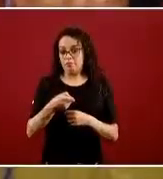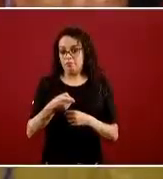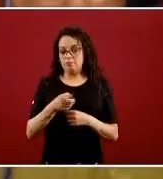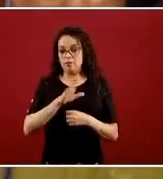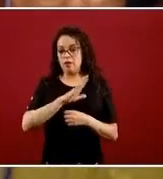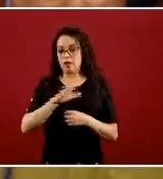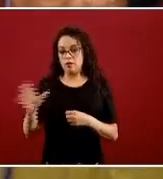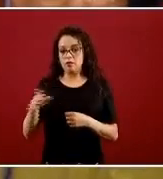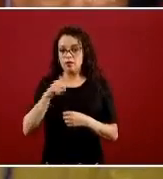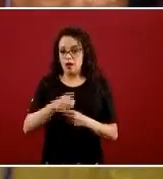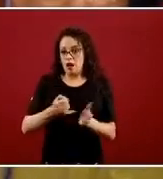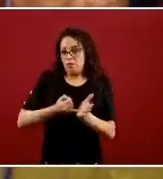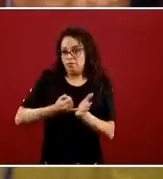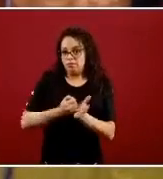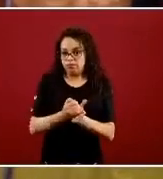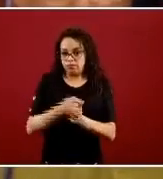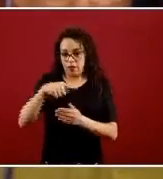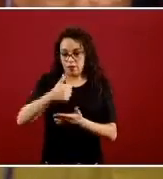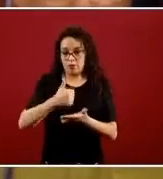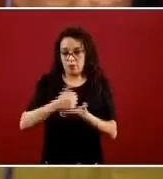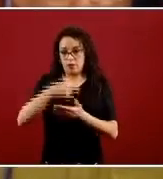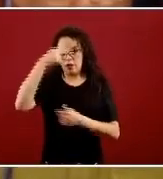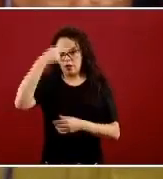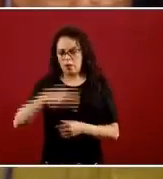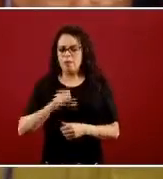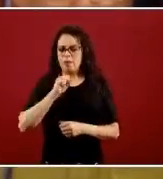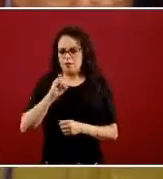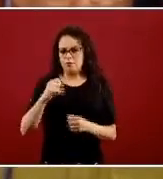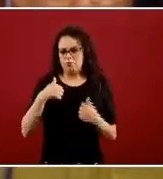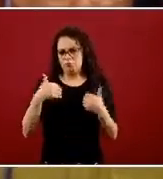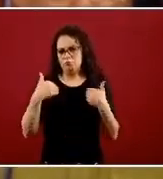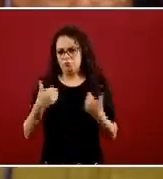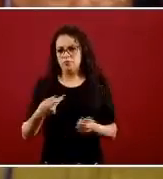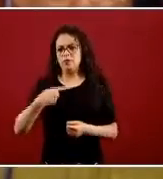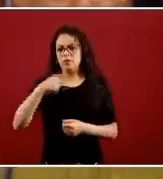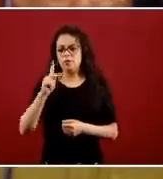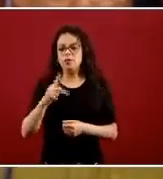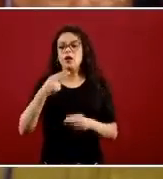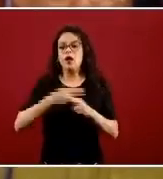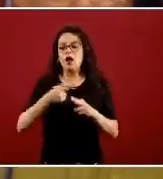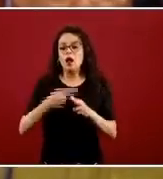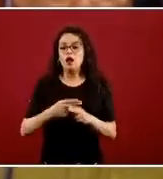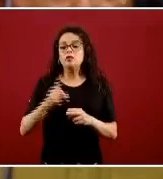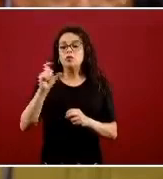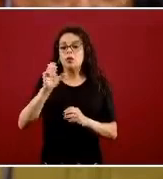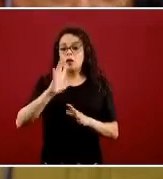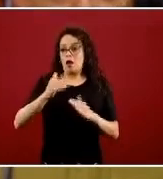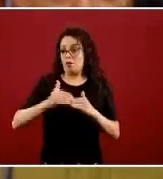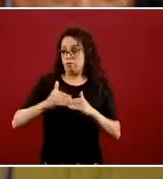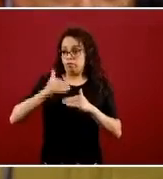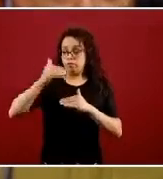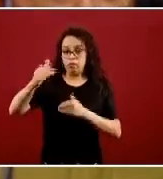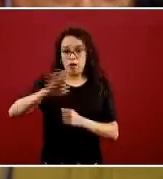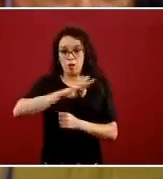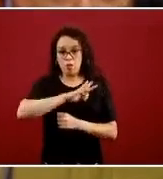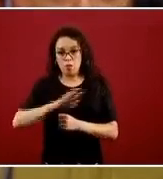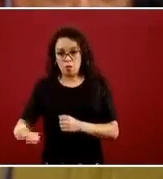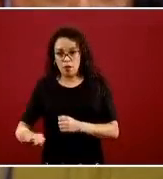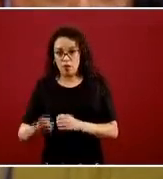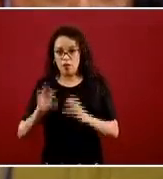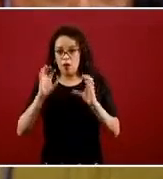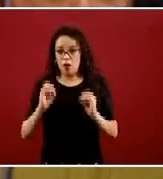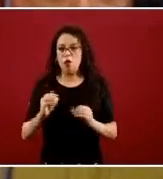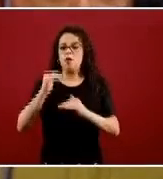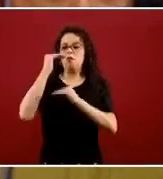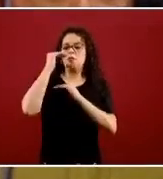Ciudad de México, sí, pero ¿cuál sería el otro panorama de intervención? ¿Hasta dónde podríamos llegar? ¿O cuál sería una intervención